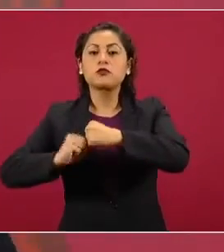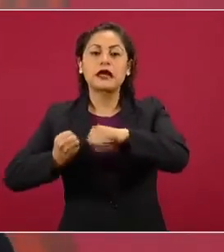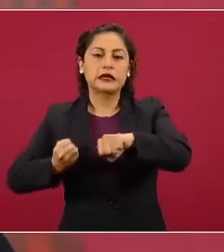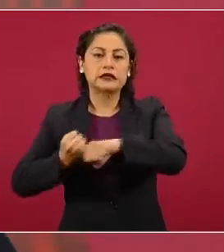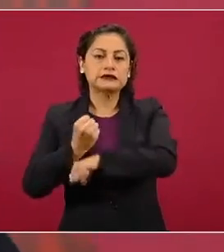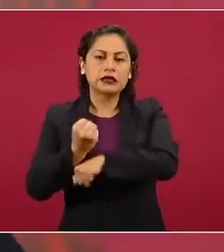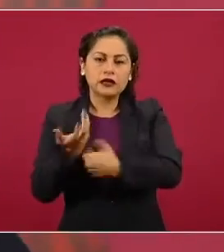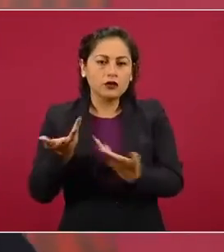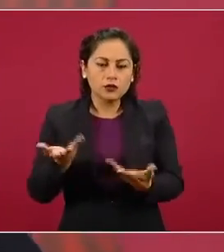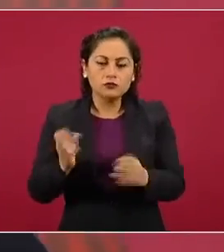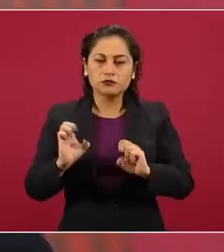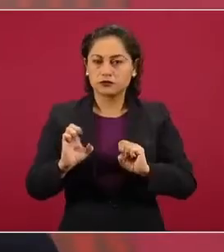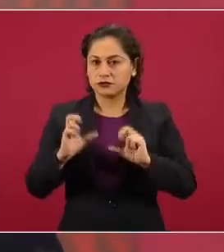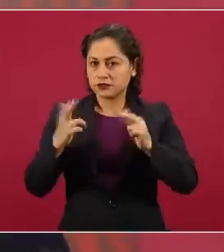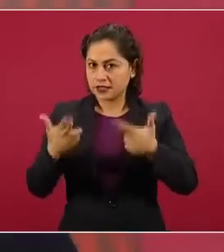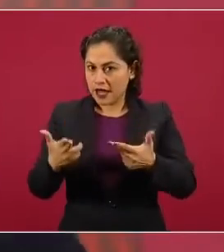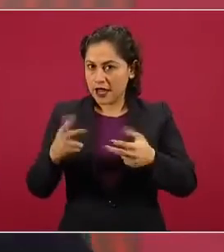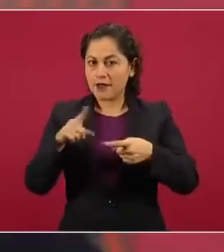Chiapas,